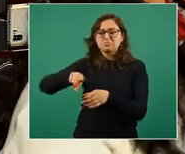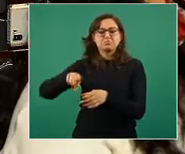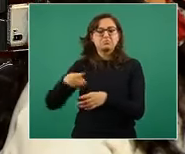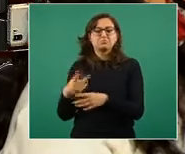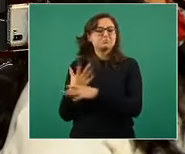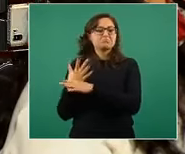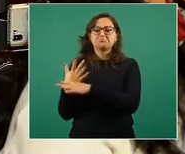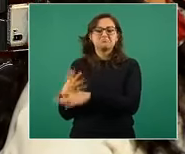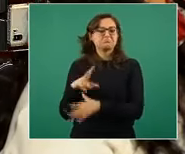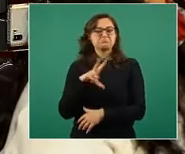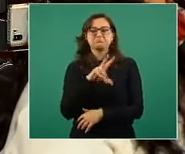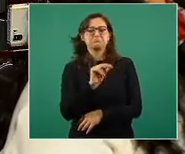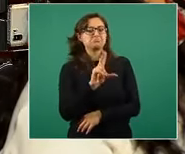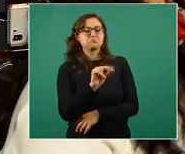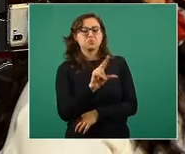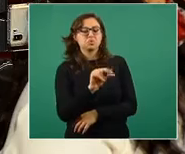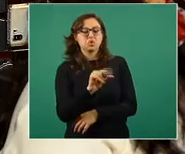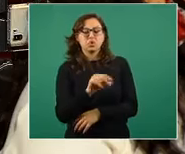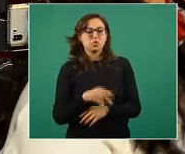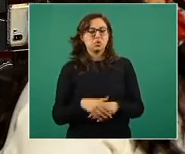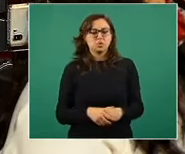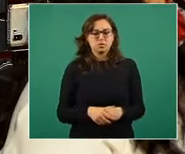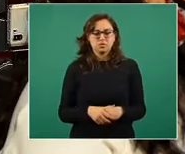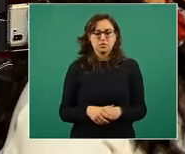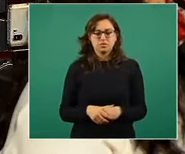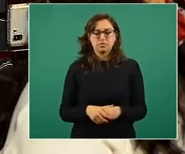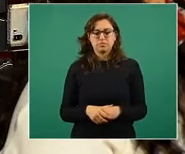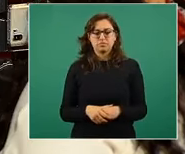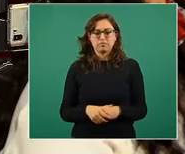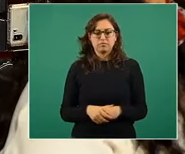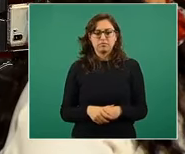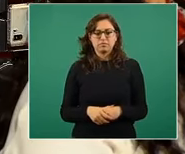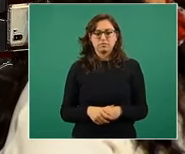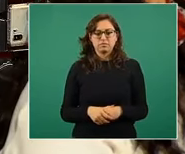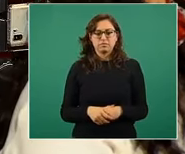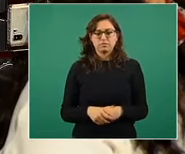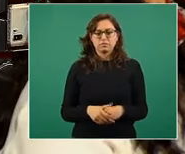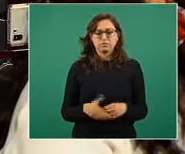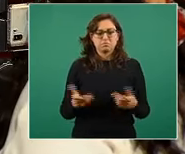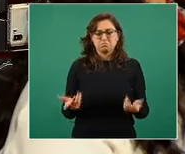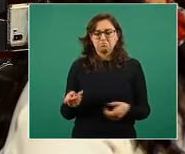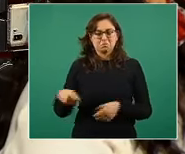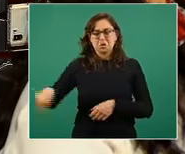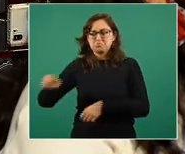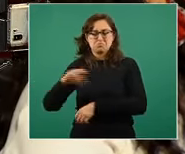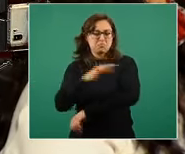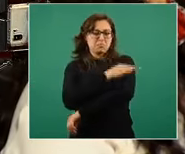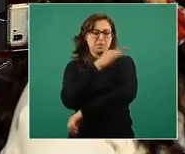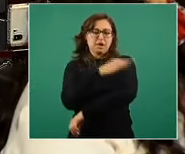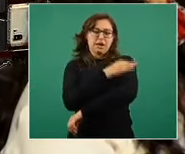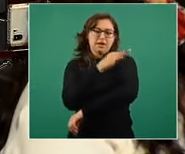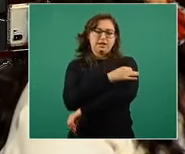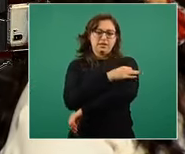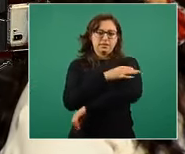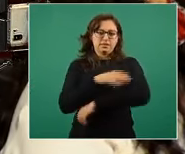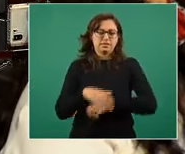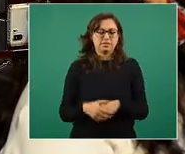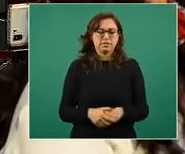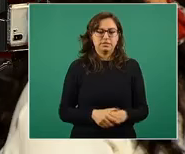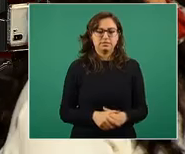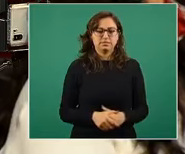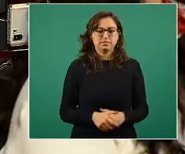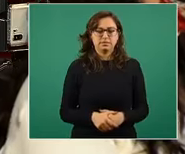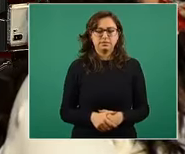en varias notas que hoy se publicaron hacen referencia que no, que en realidad no se han vacunado a